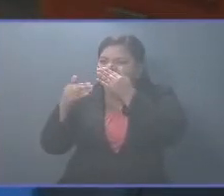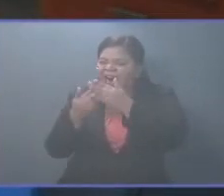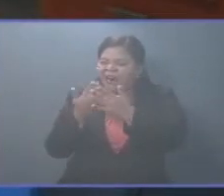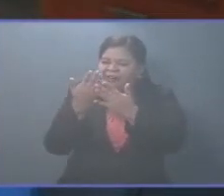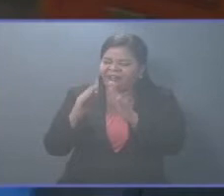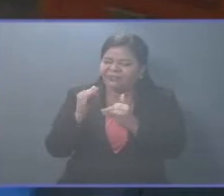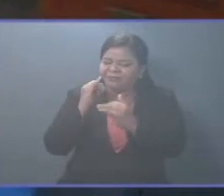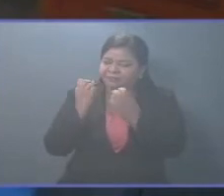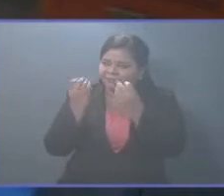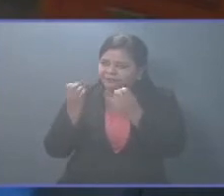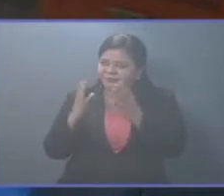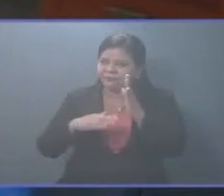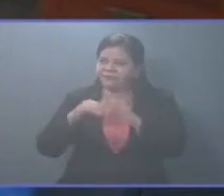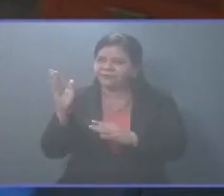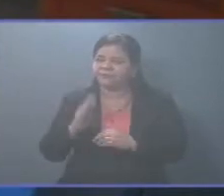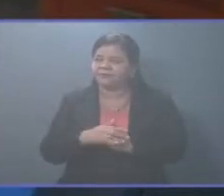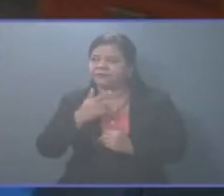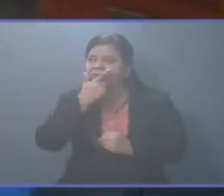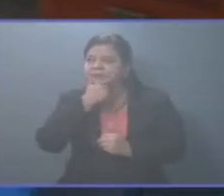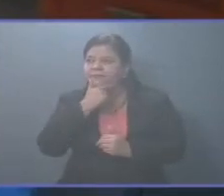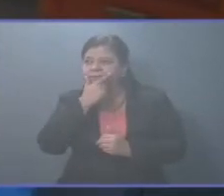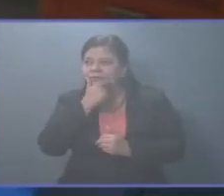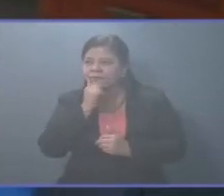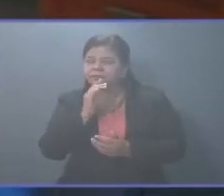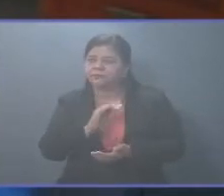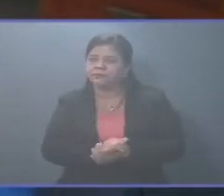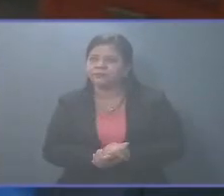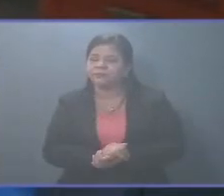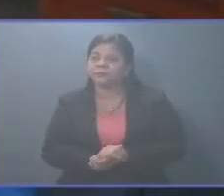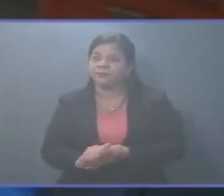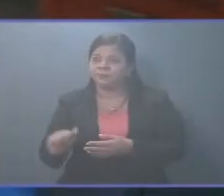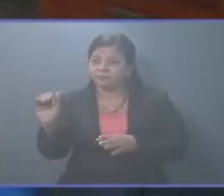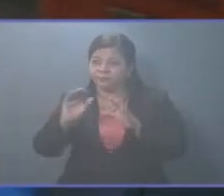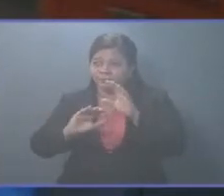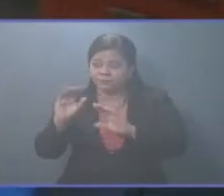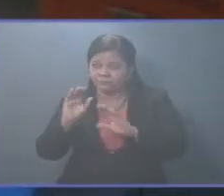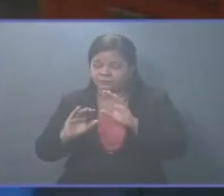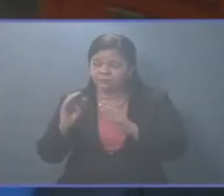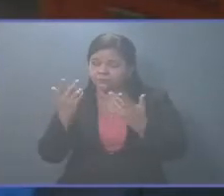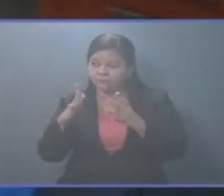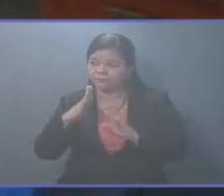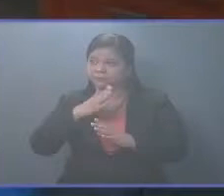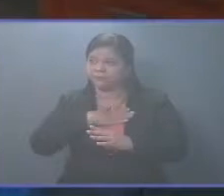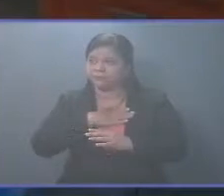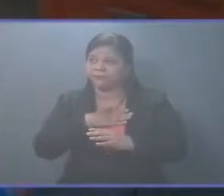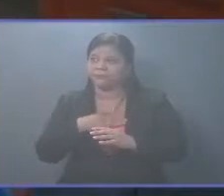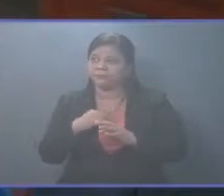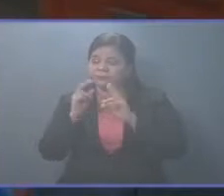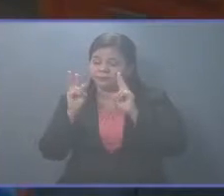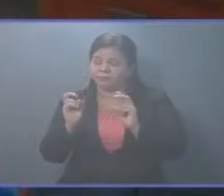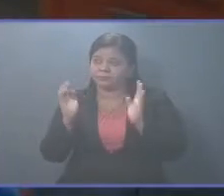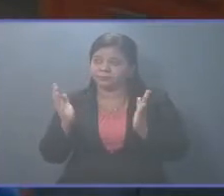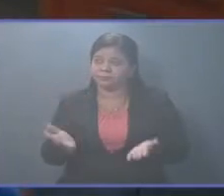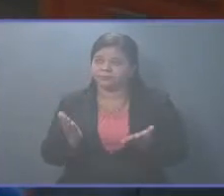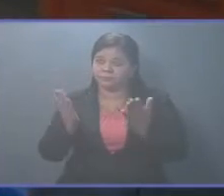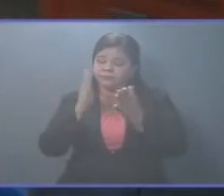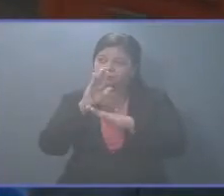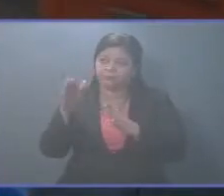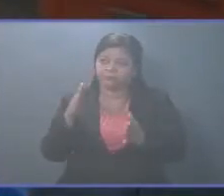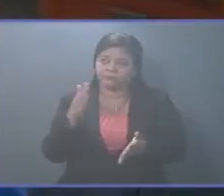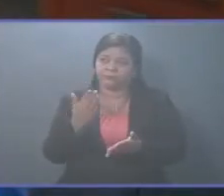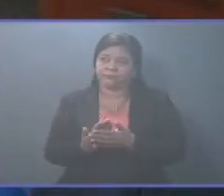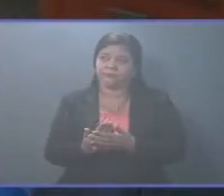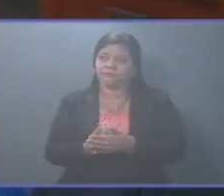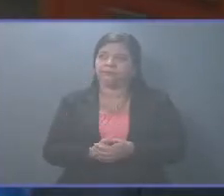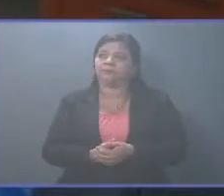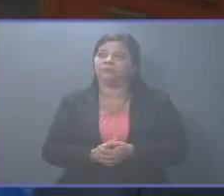las múltiples cuestionamientos científicos que había acerca de los famosos datos que ellos presentaron y